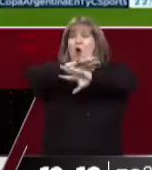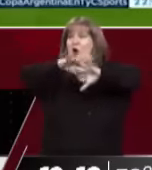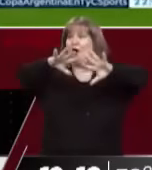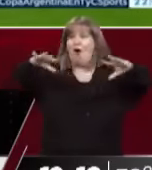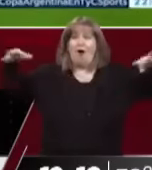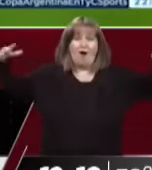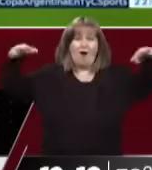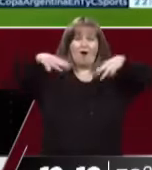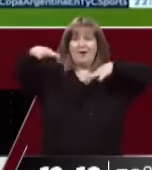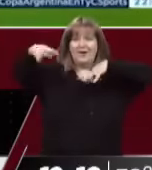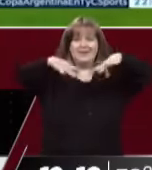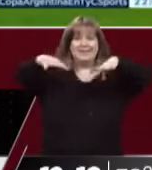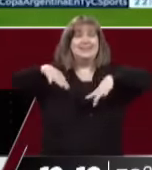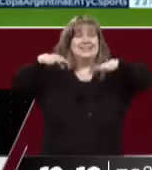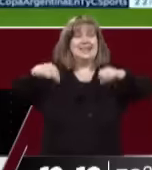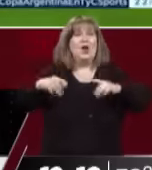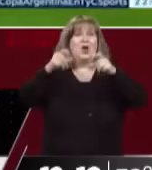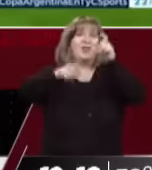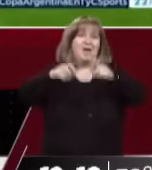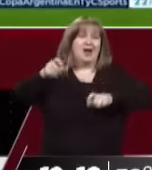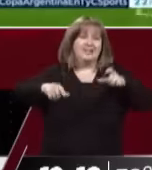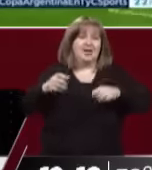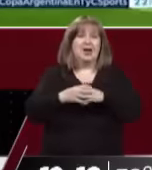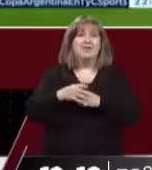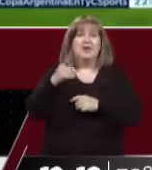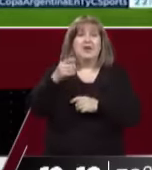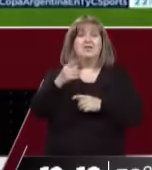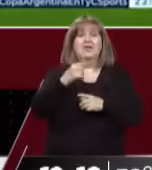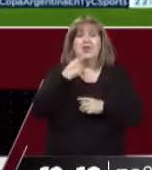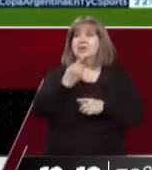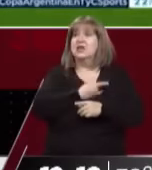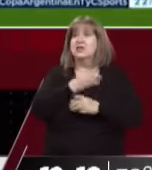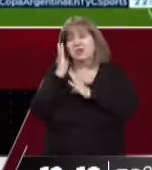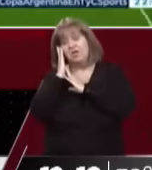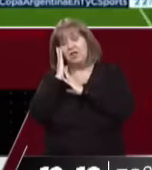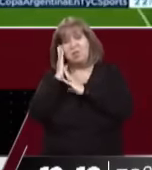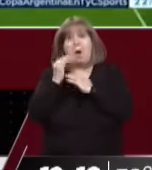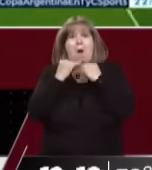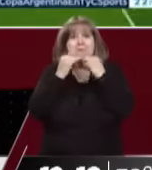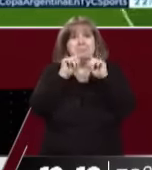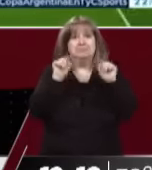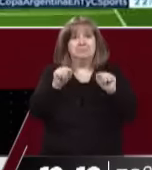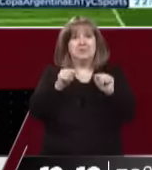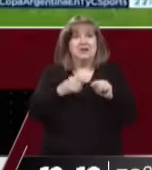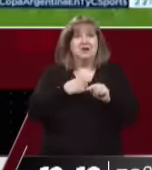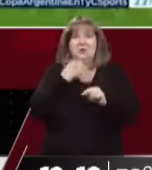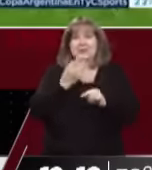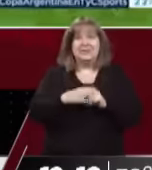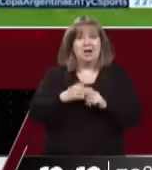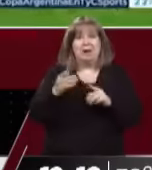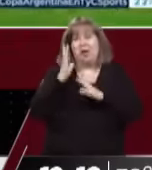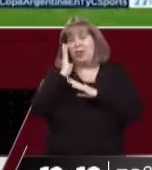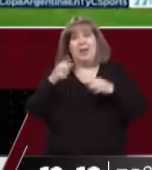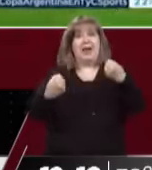mañana esto explota. Contame esto, porque me decía, no tienen lugares donde dormir, pero vienen igual, ahí están buscando hostel, hotel, lo que sea. Lo que sea, en el